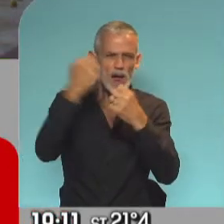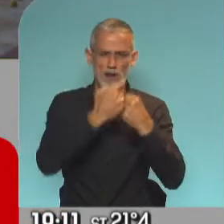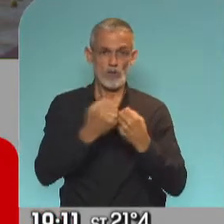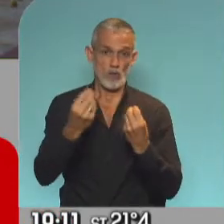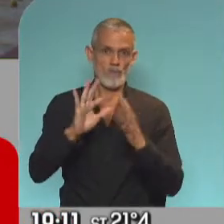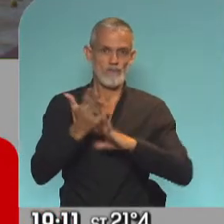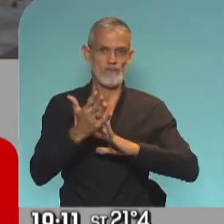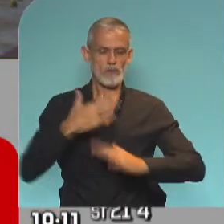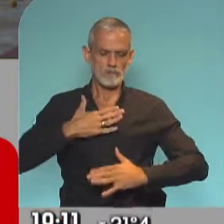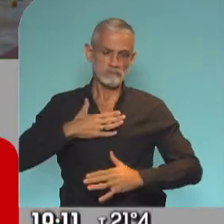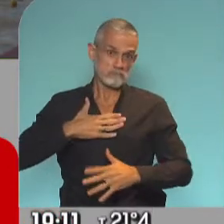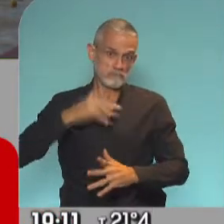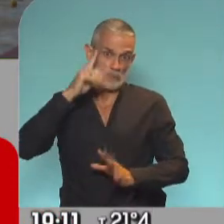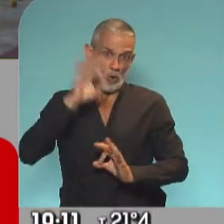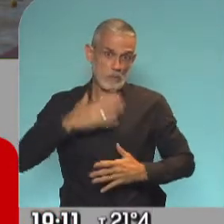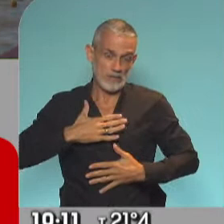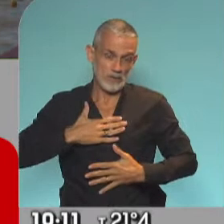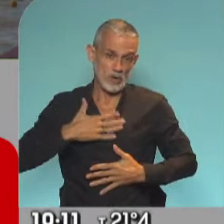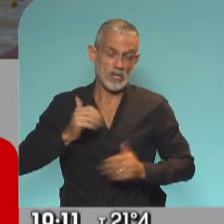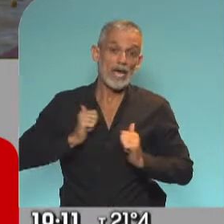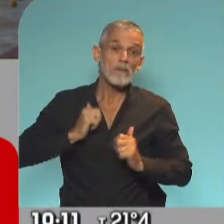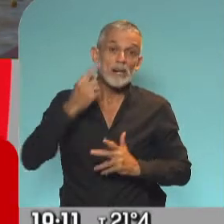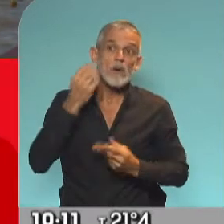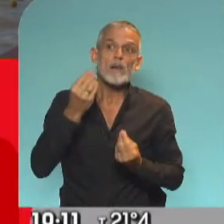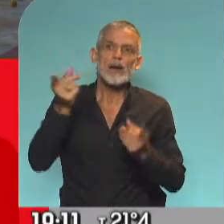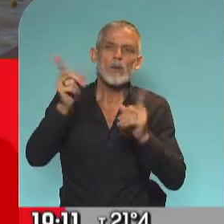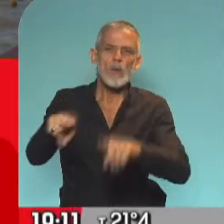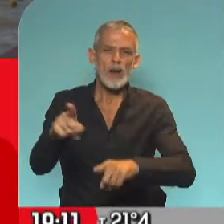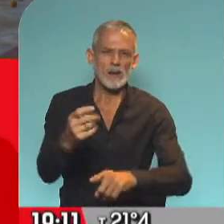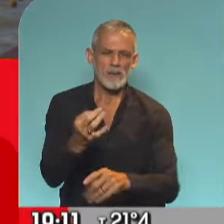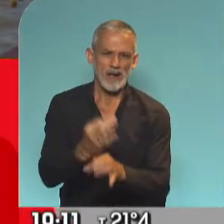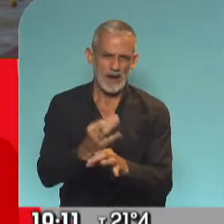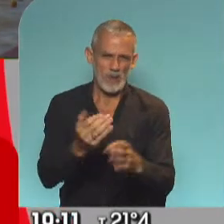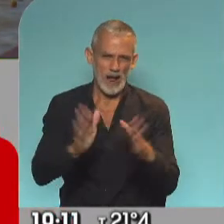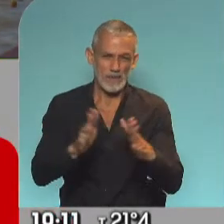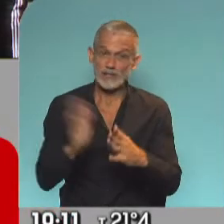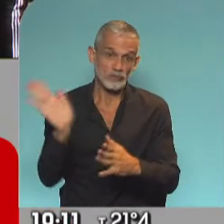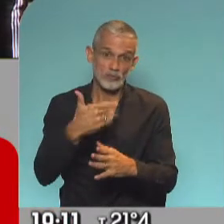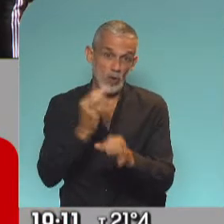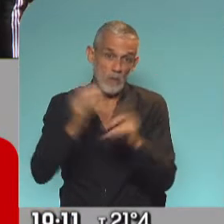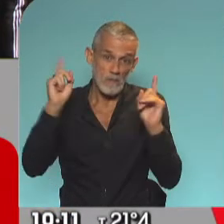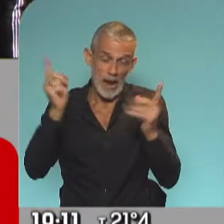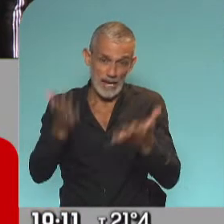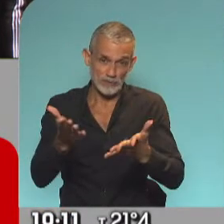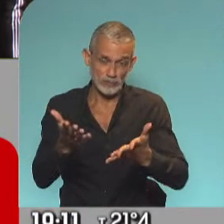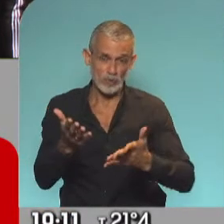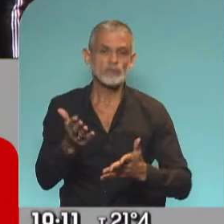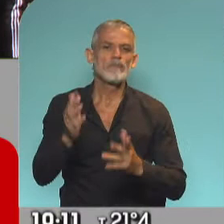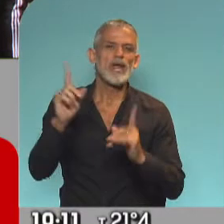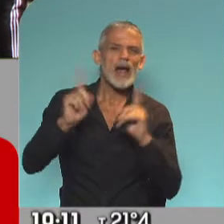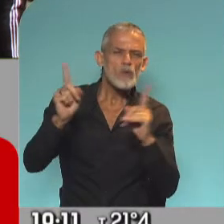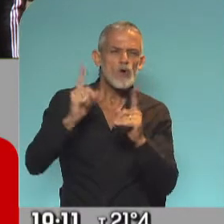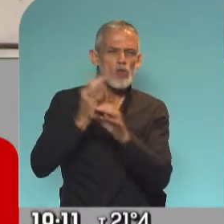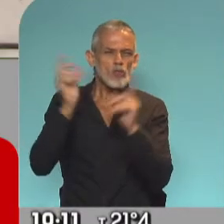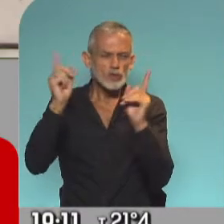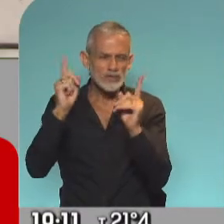nuestra mirada y nuestra postura, y esperamos, ¿no?, un regreso a la presencialidad de todos los maestros, salvo aquellos maestros, aquellos